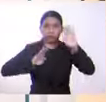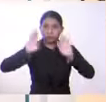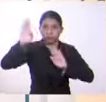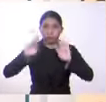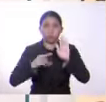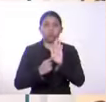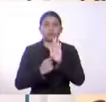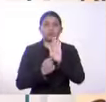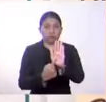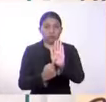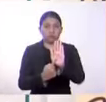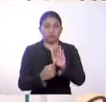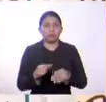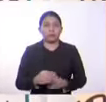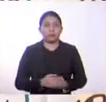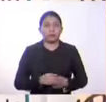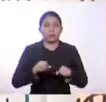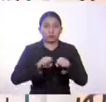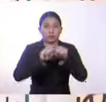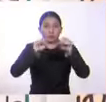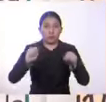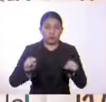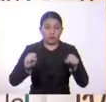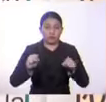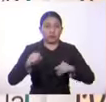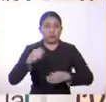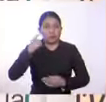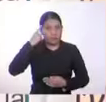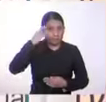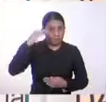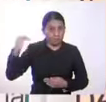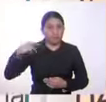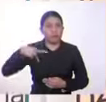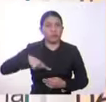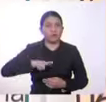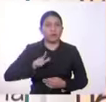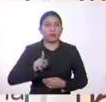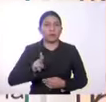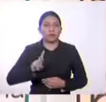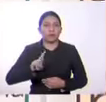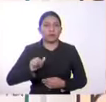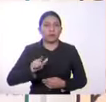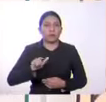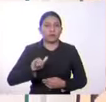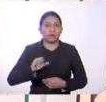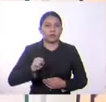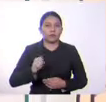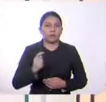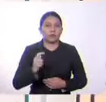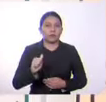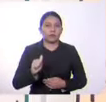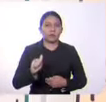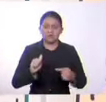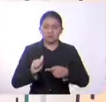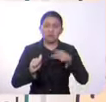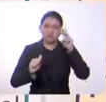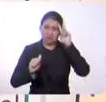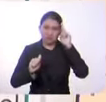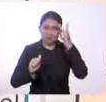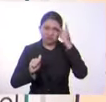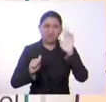sistema político de nuestro país es pluralista. Pluralista, es decir, está basado en la expresión